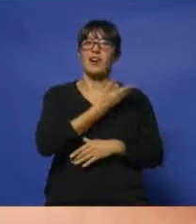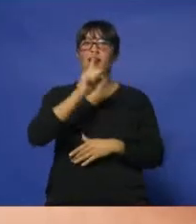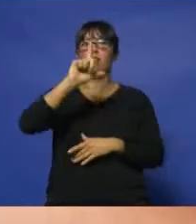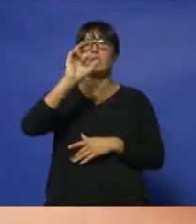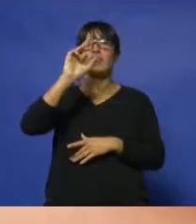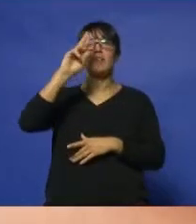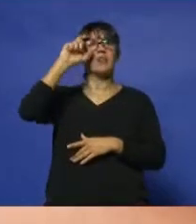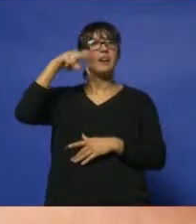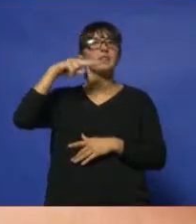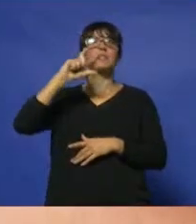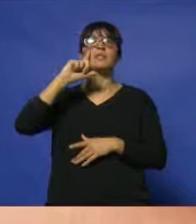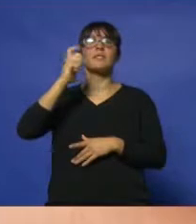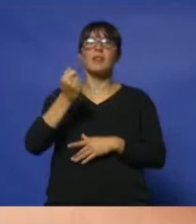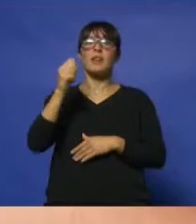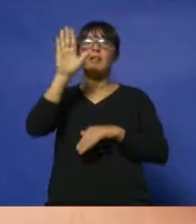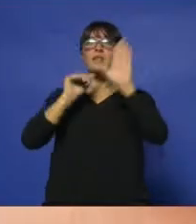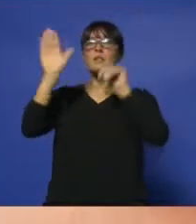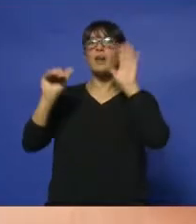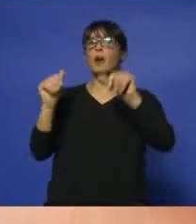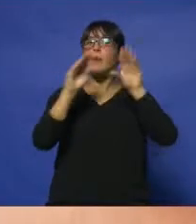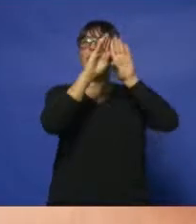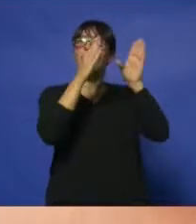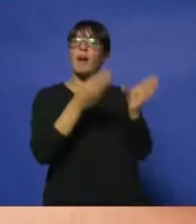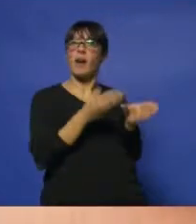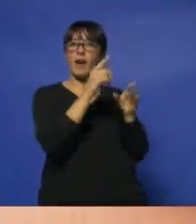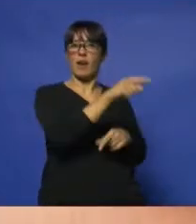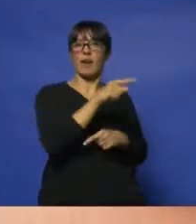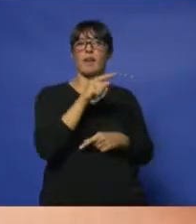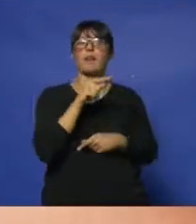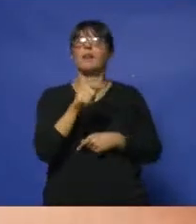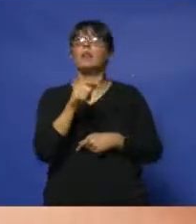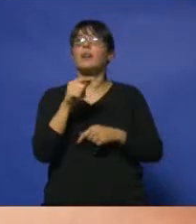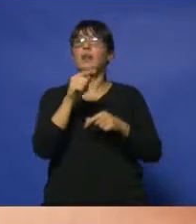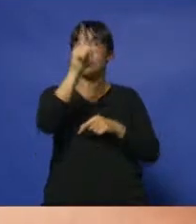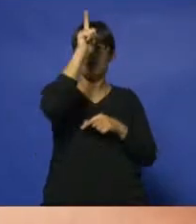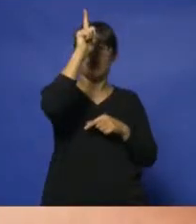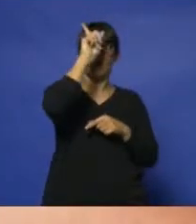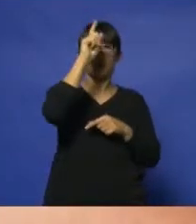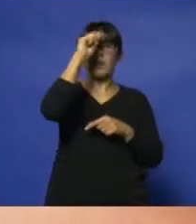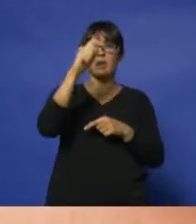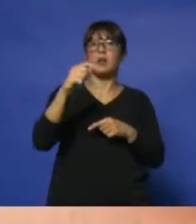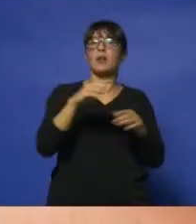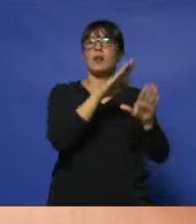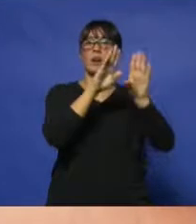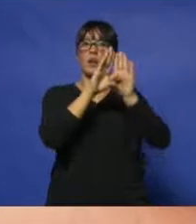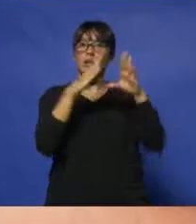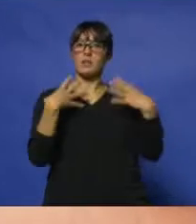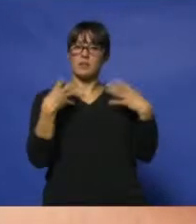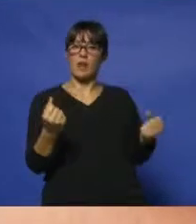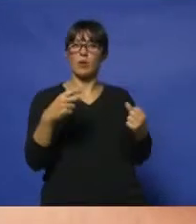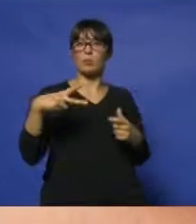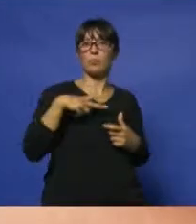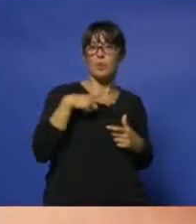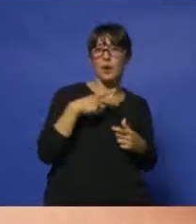trabajo de llamar y comunicarse con cada clínica. Se está trabajando en muchos lugares del sistema privado, lo decíamos también ayer en el